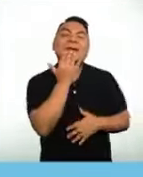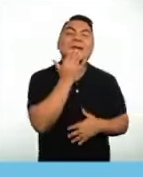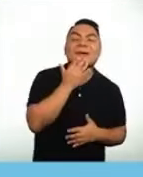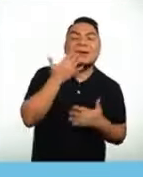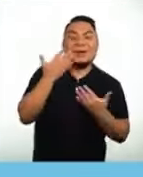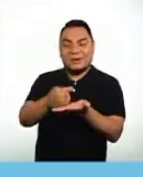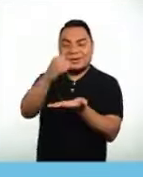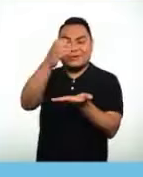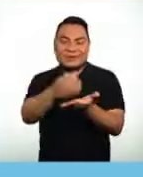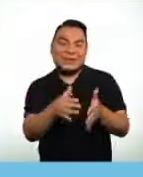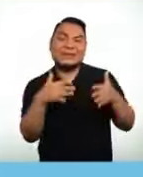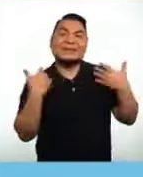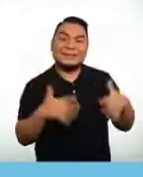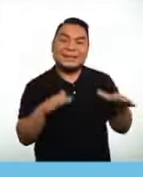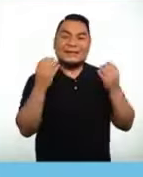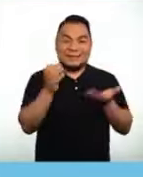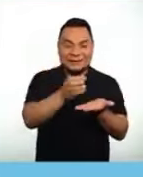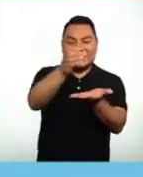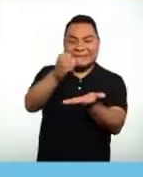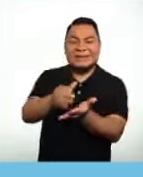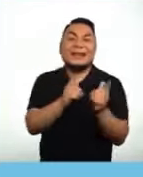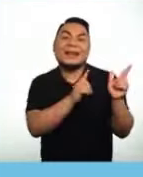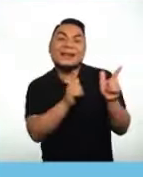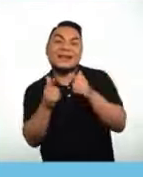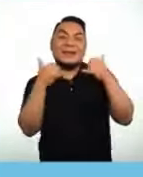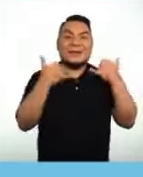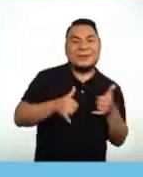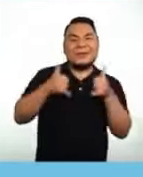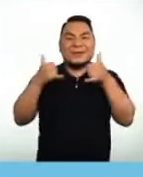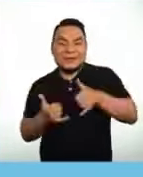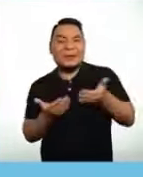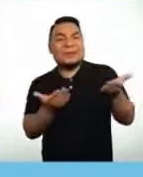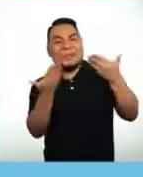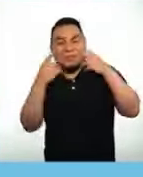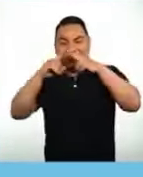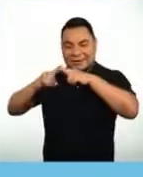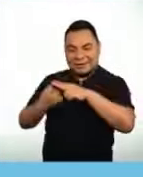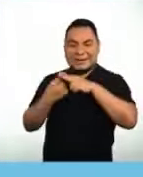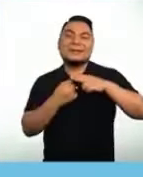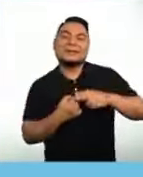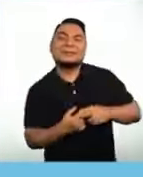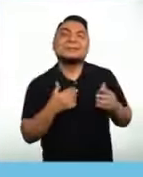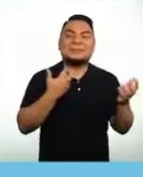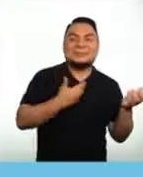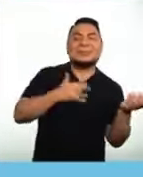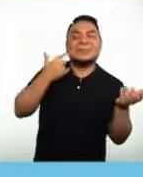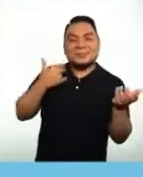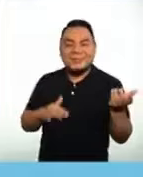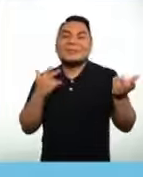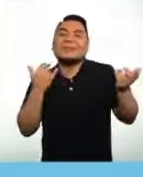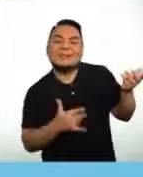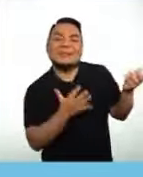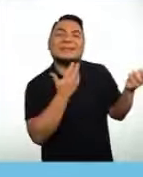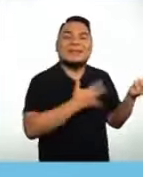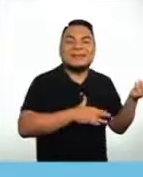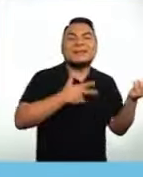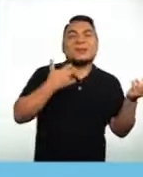y colores las botellas siempre están listos para el juego, vamos a empezar.